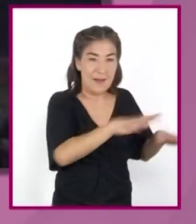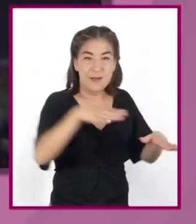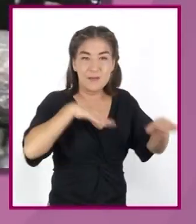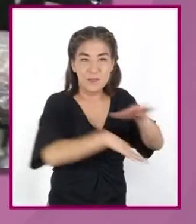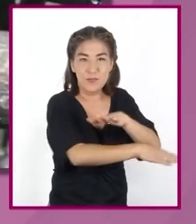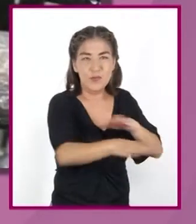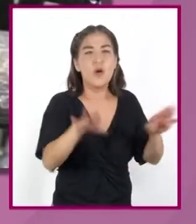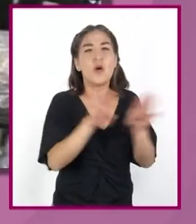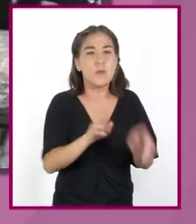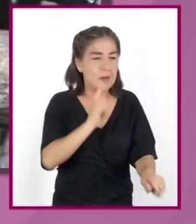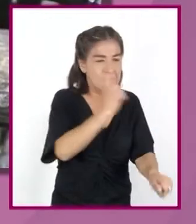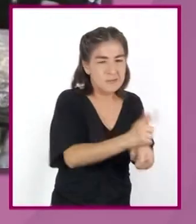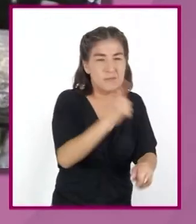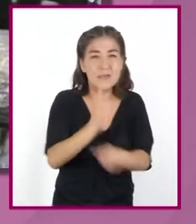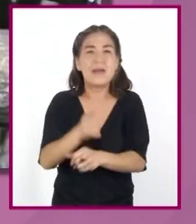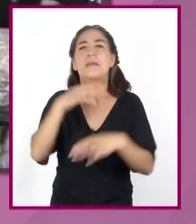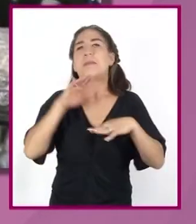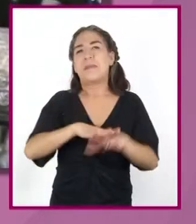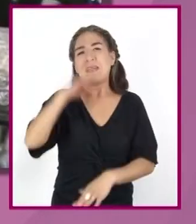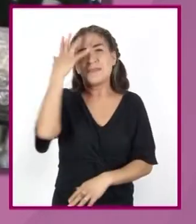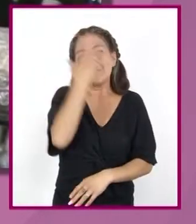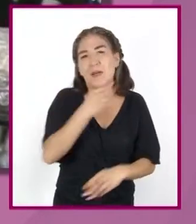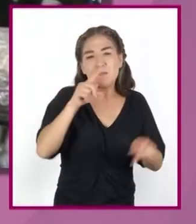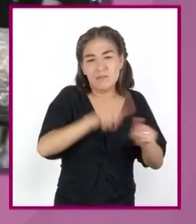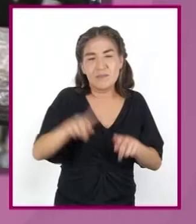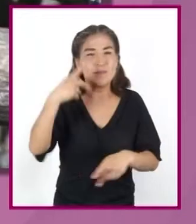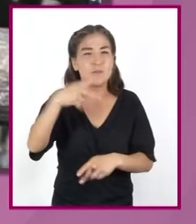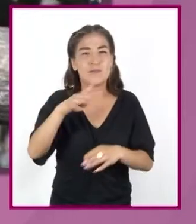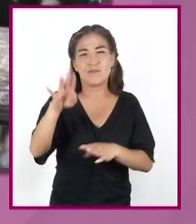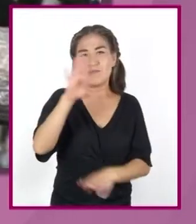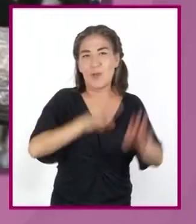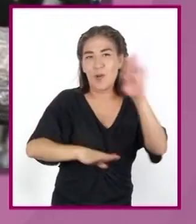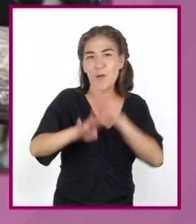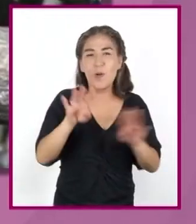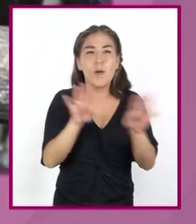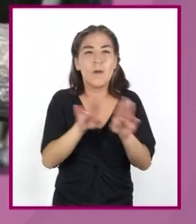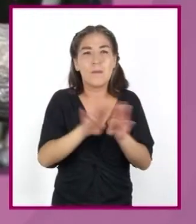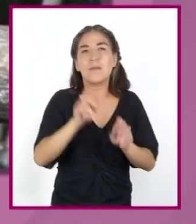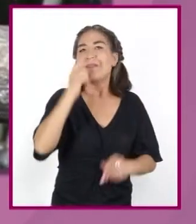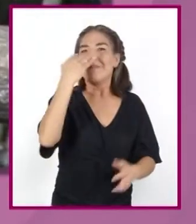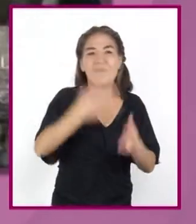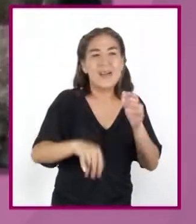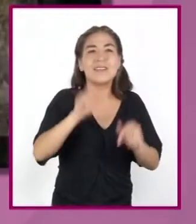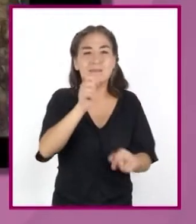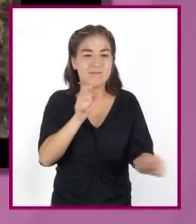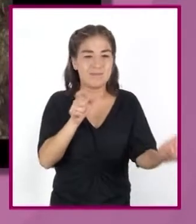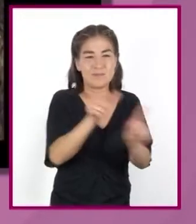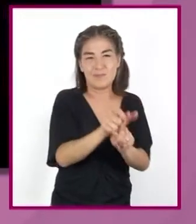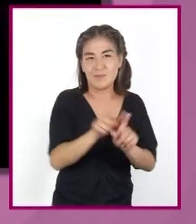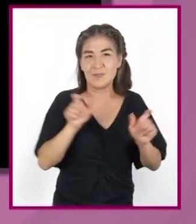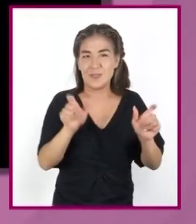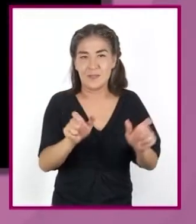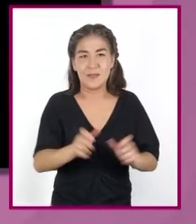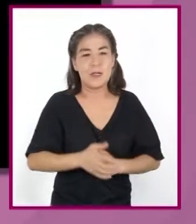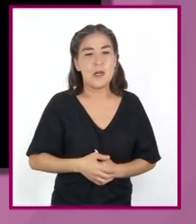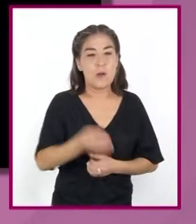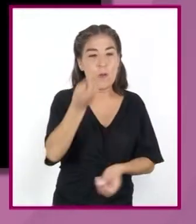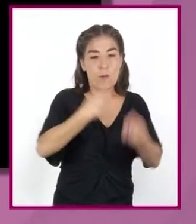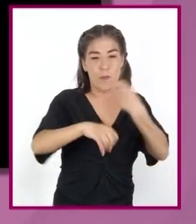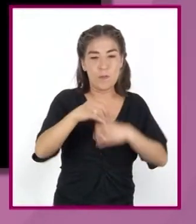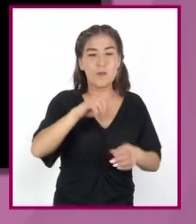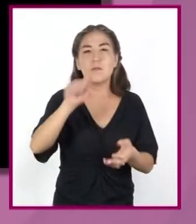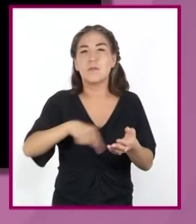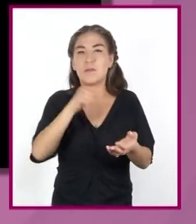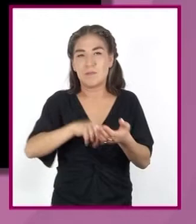identificado lugares con gran riqueza biológica no considerados por el actual sistema de áreas protegidas. La obra Patrimonio Natural